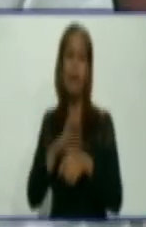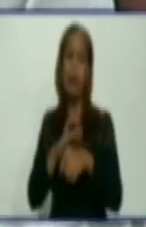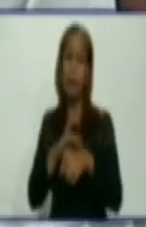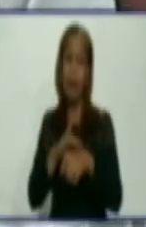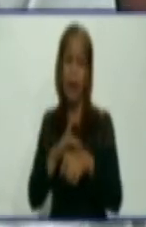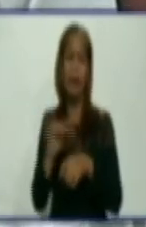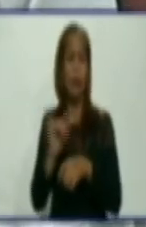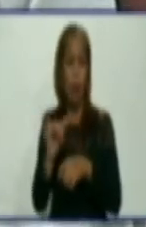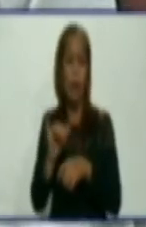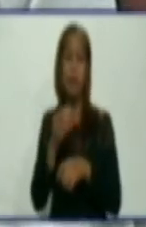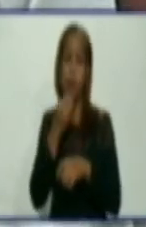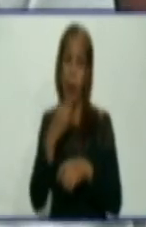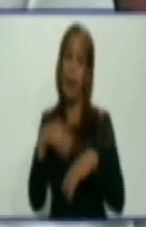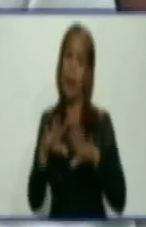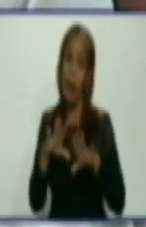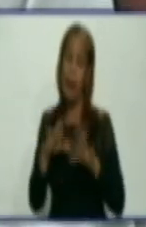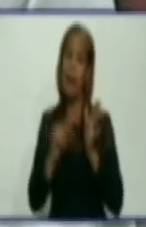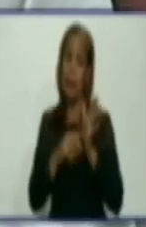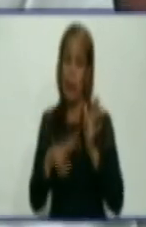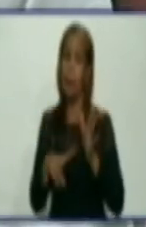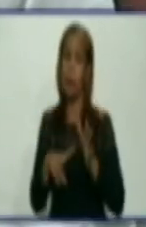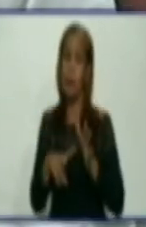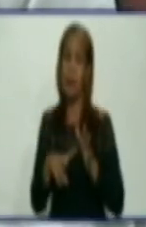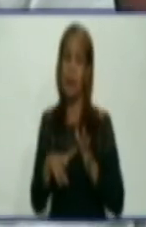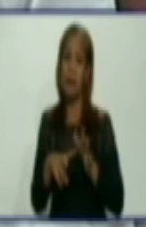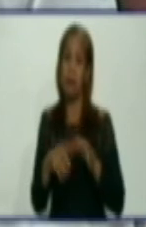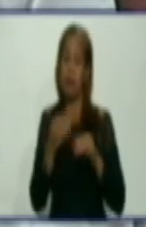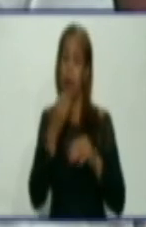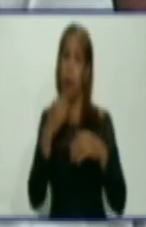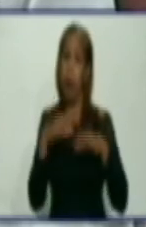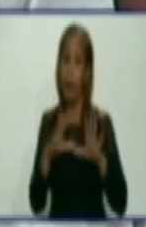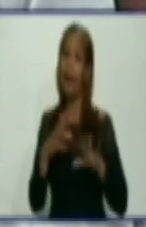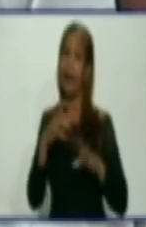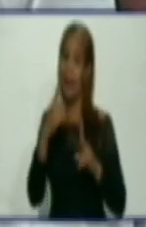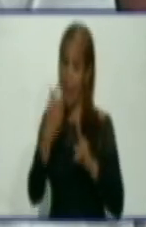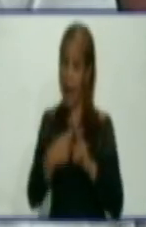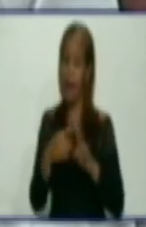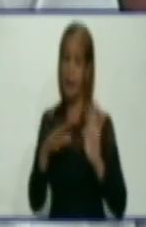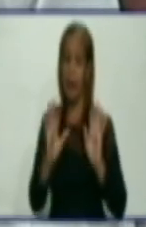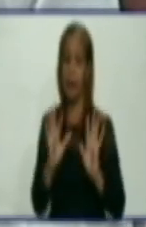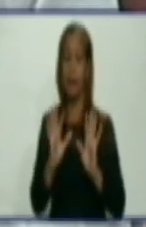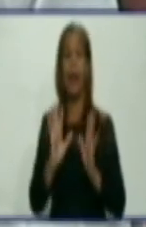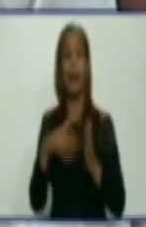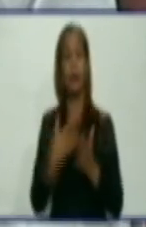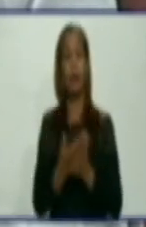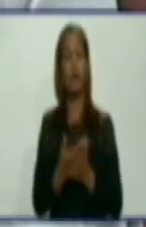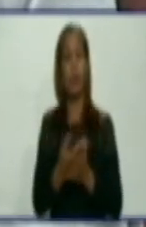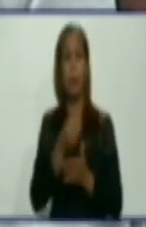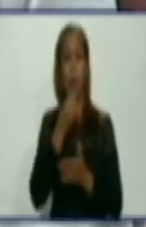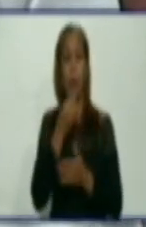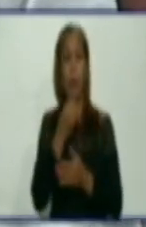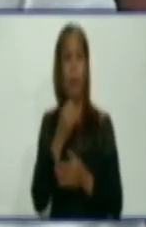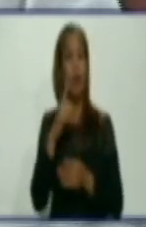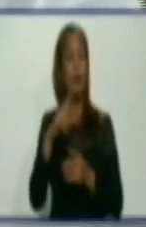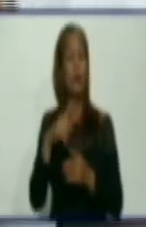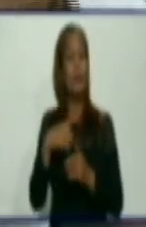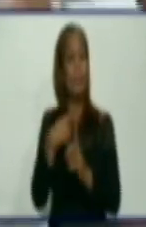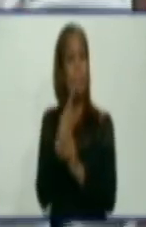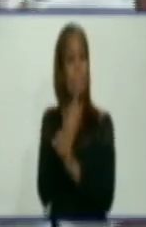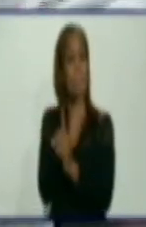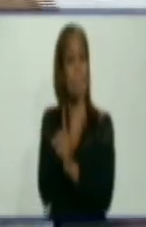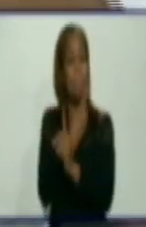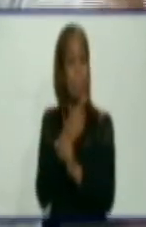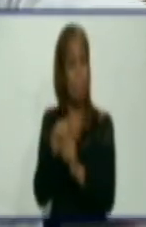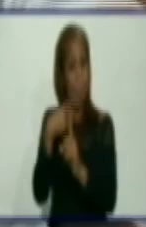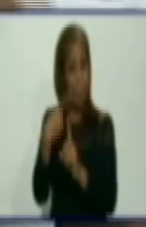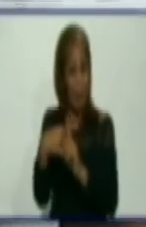provincia también la tengamos. Así que sí, estamos todos muy vulnerables a tener cuadros más graves de la enfermedad y por tanto con más